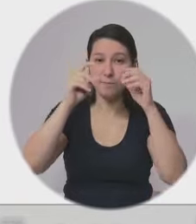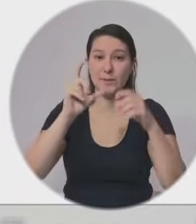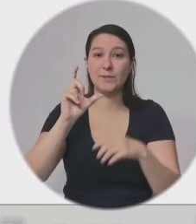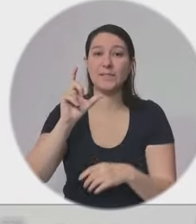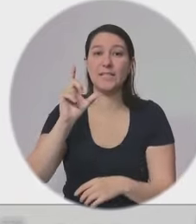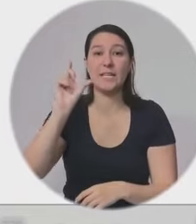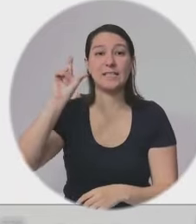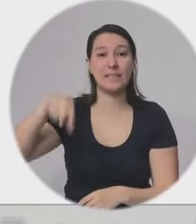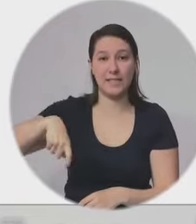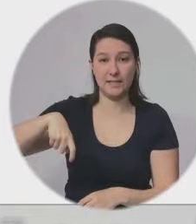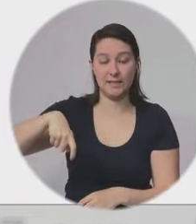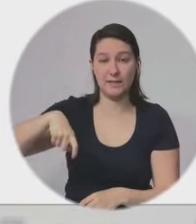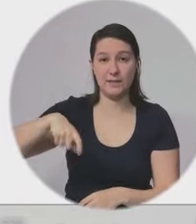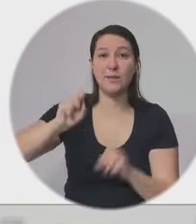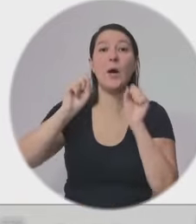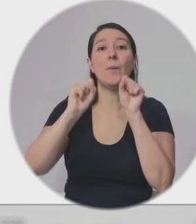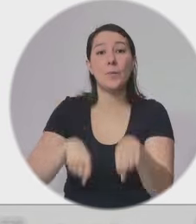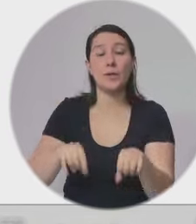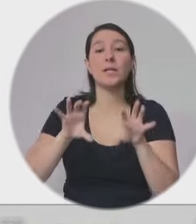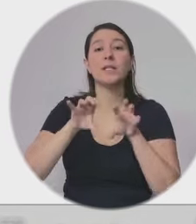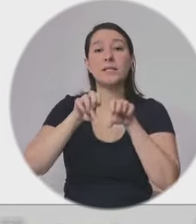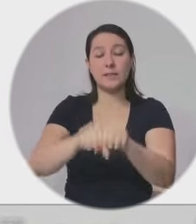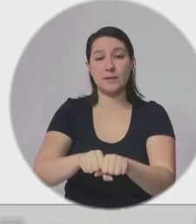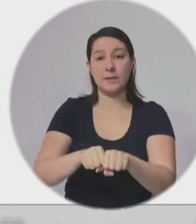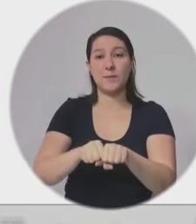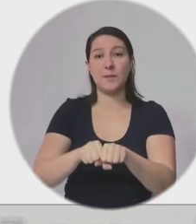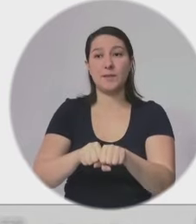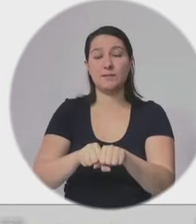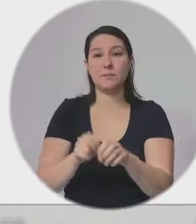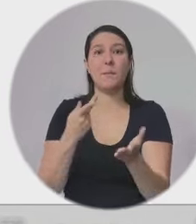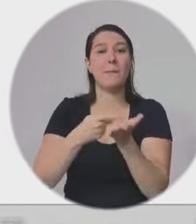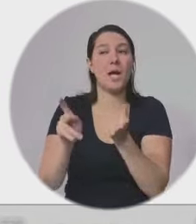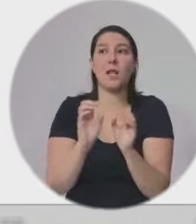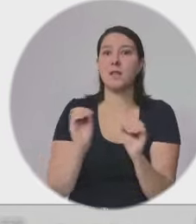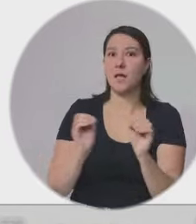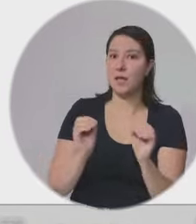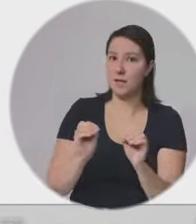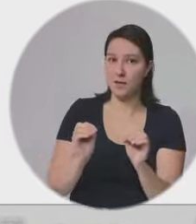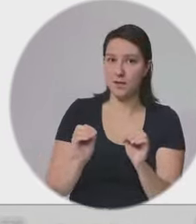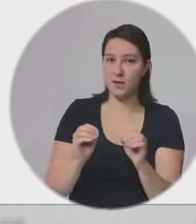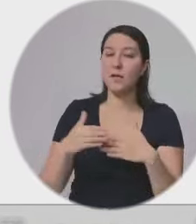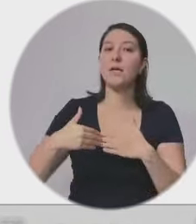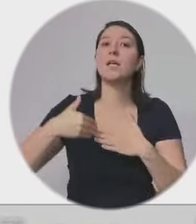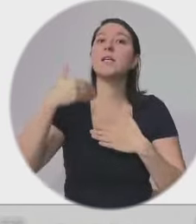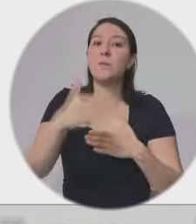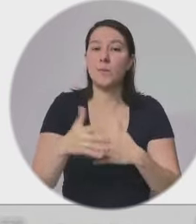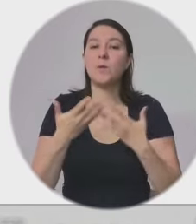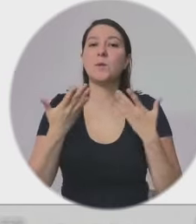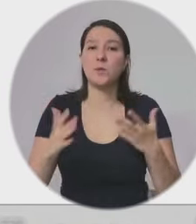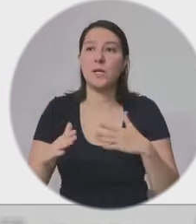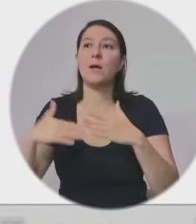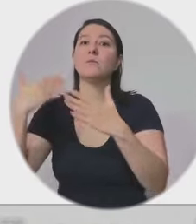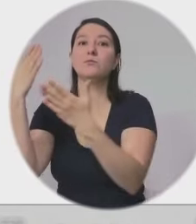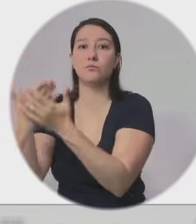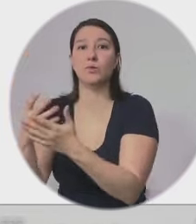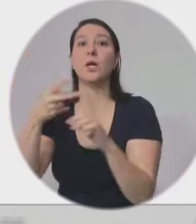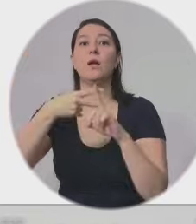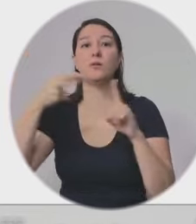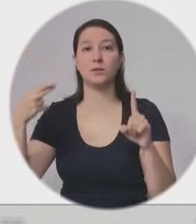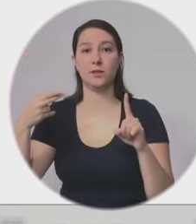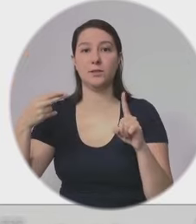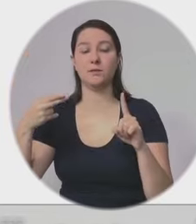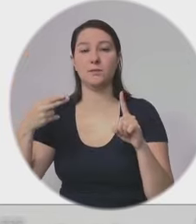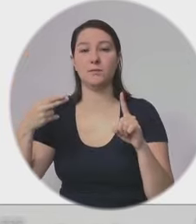cuenta pueden hacer la reserva sin pagar nada y luego cuando llegan a la propiedad que en este caso sería el hotel pues